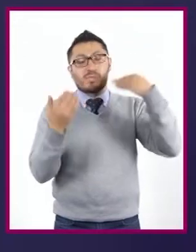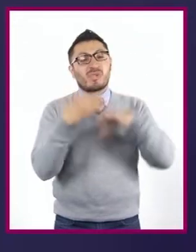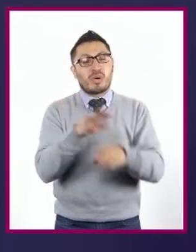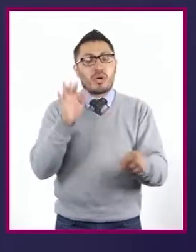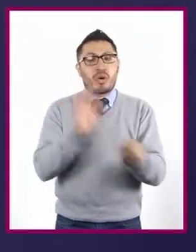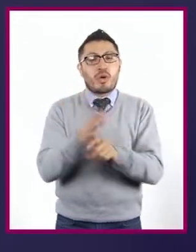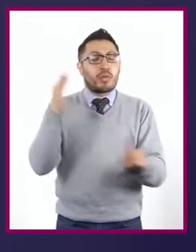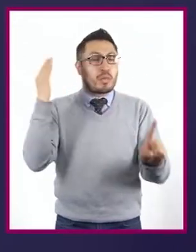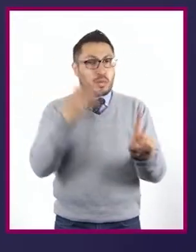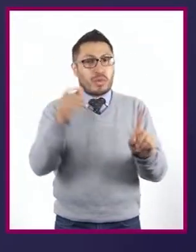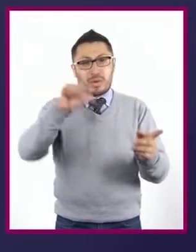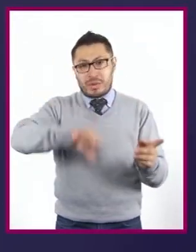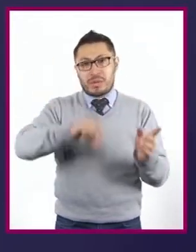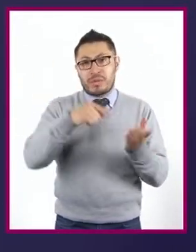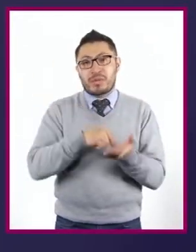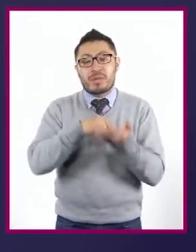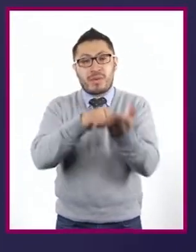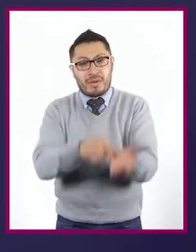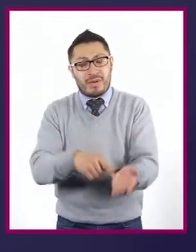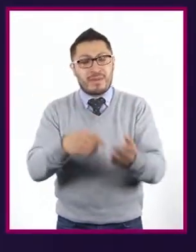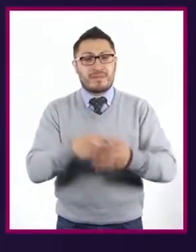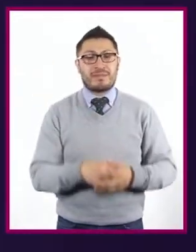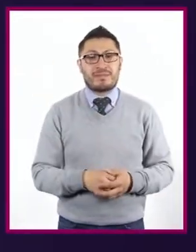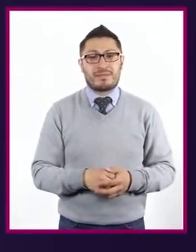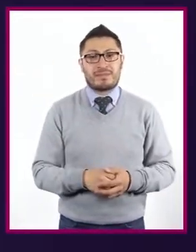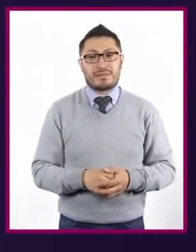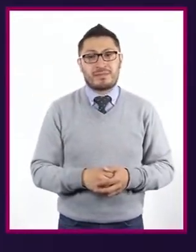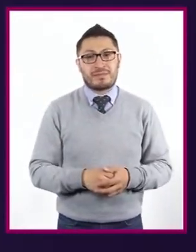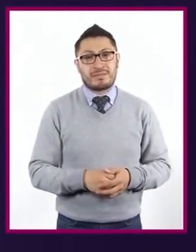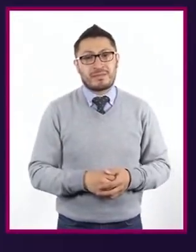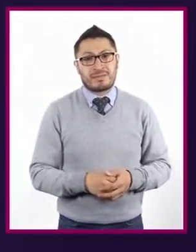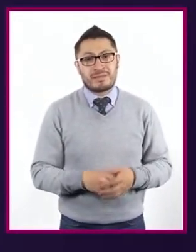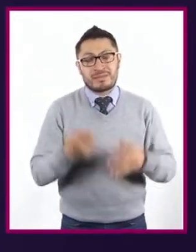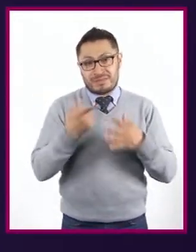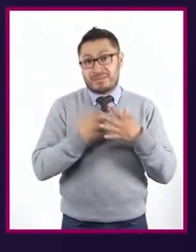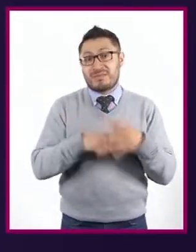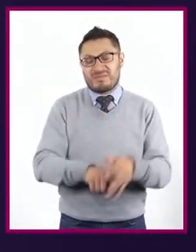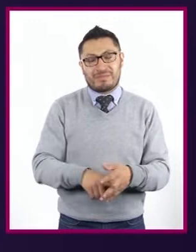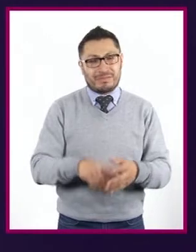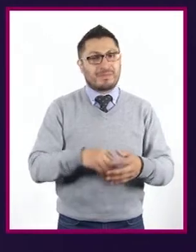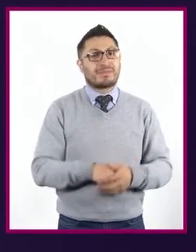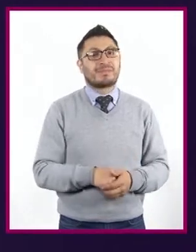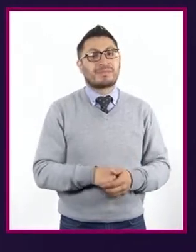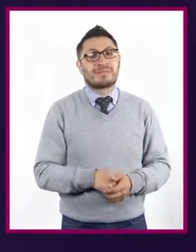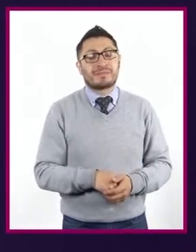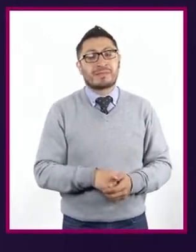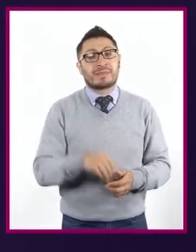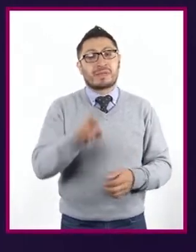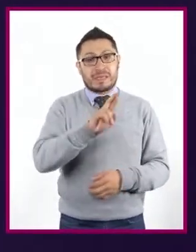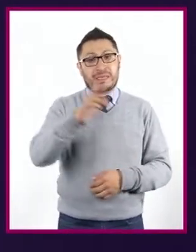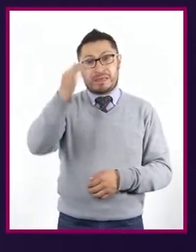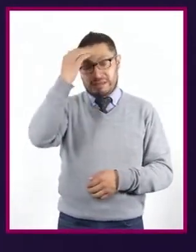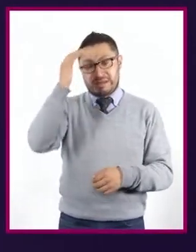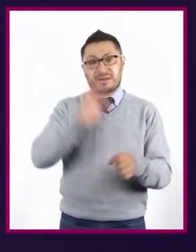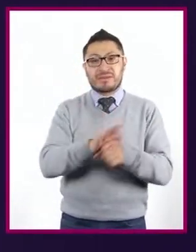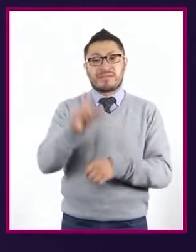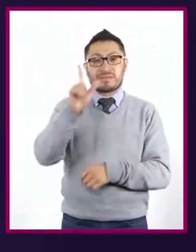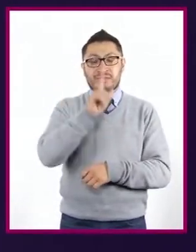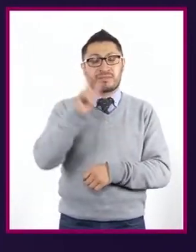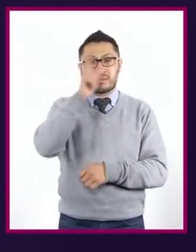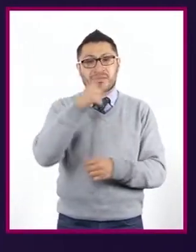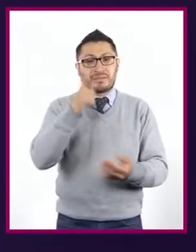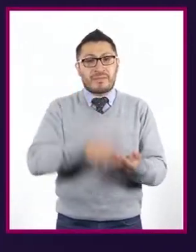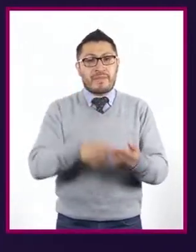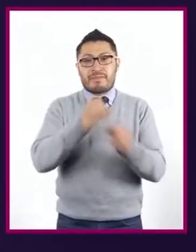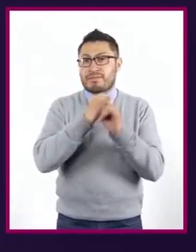retos que se propondrán durante la sesión. Entremos en materia. Reconocer el lenguaje en las notas